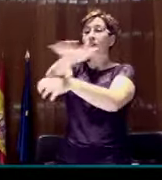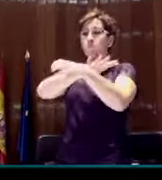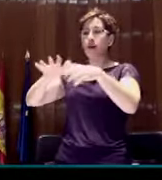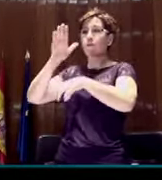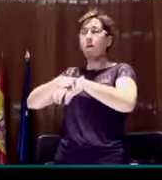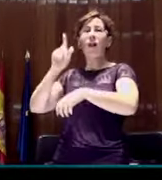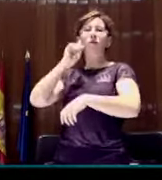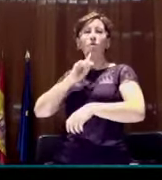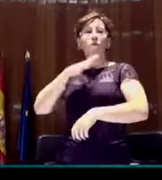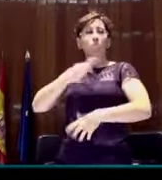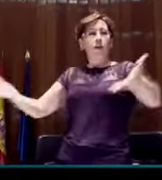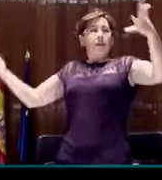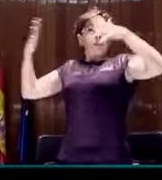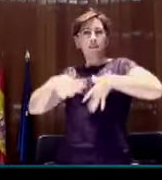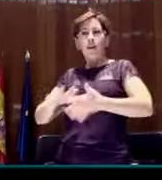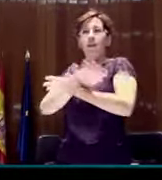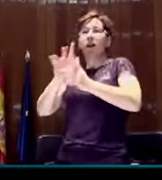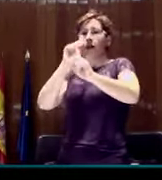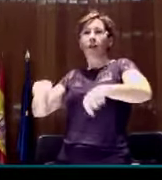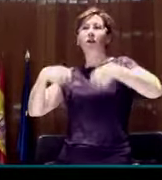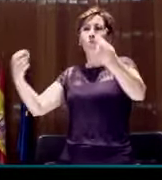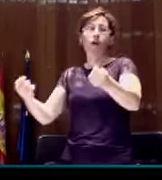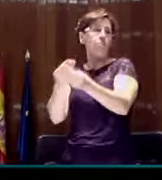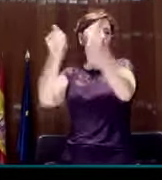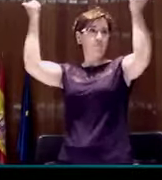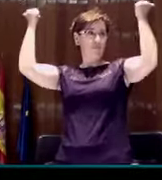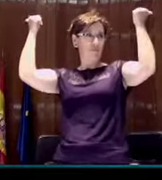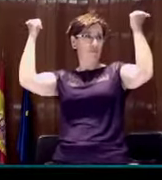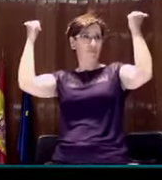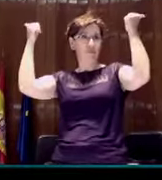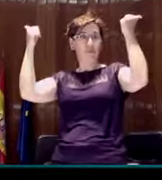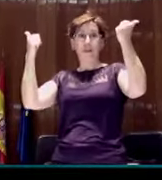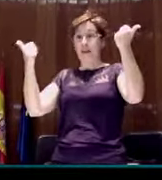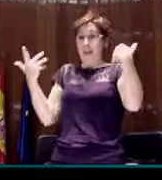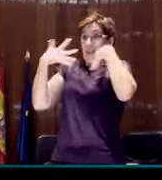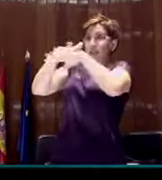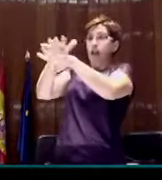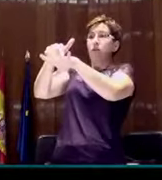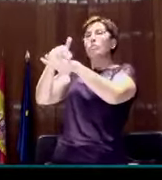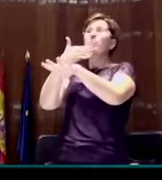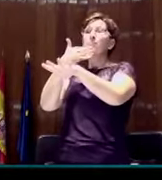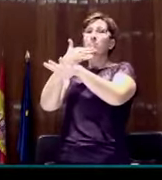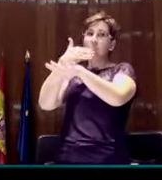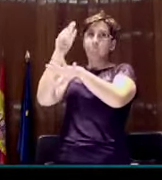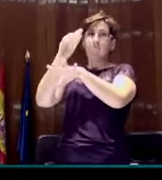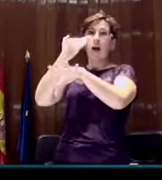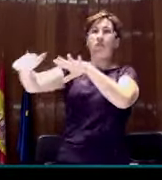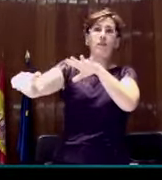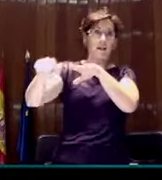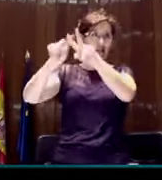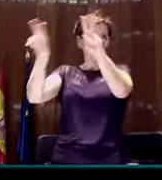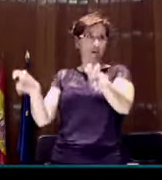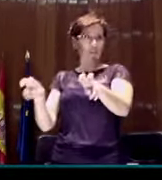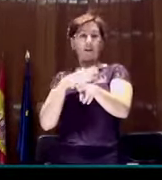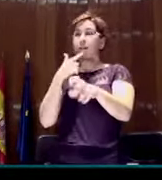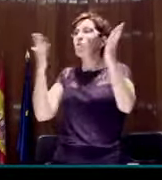adquirir la lengua de signos de una forma natural y que la integración, en cierto modo, ha sido perjudicial en ese sentido, ¿no? Ya no